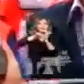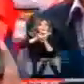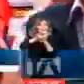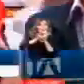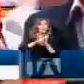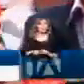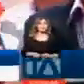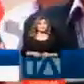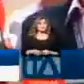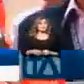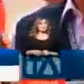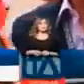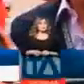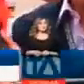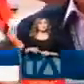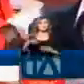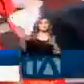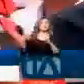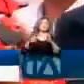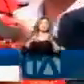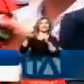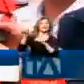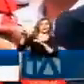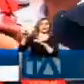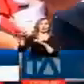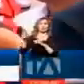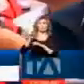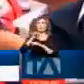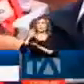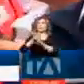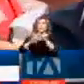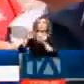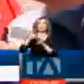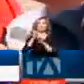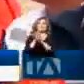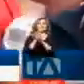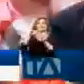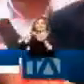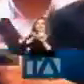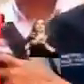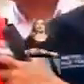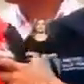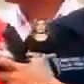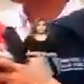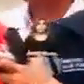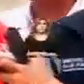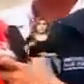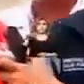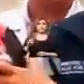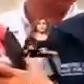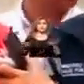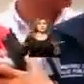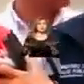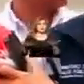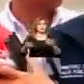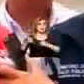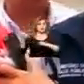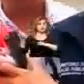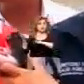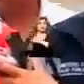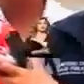estaba sospechoso proveniente de la península, se le ha realizado la prueba y está resultado negativo. Es una persona que vino de